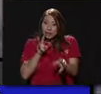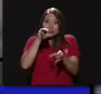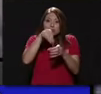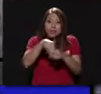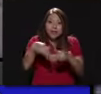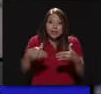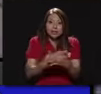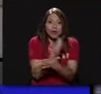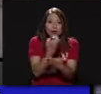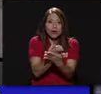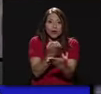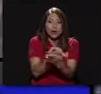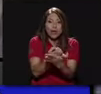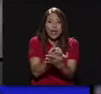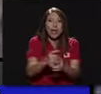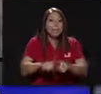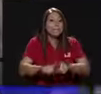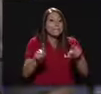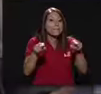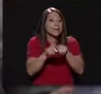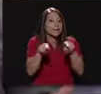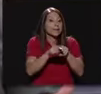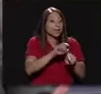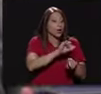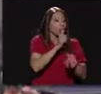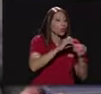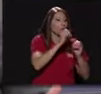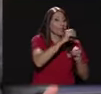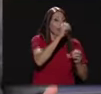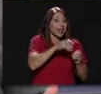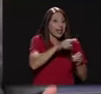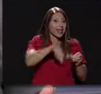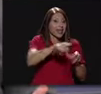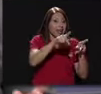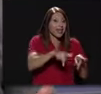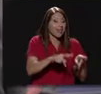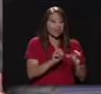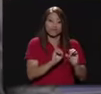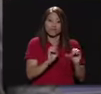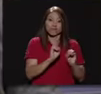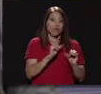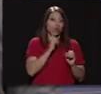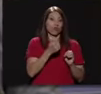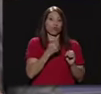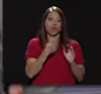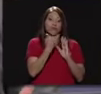economía, mientras que hay otro grosso de la población que no es así. Y entonces,